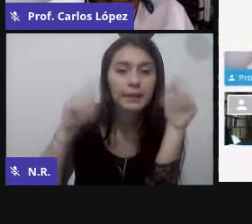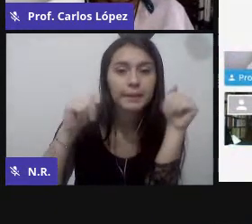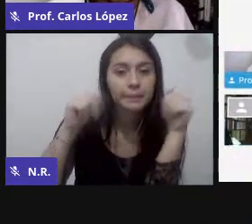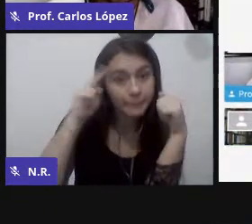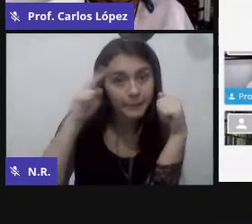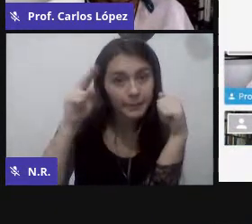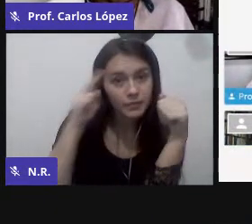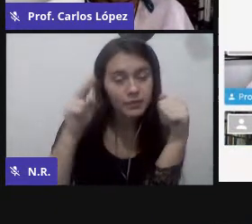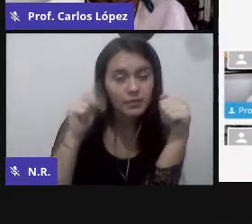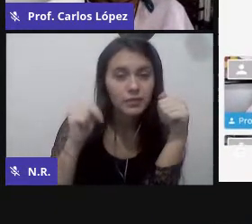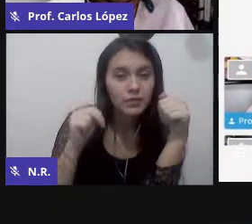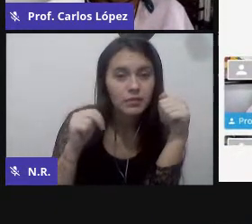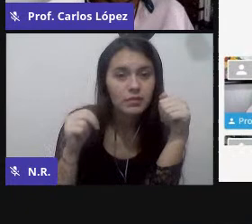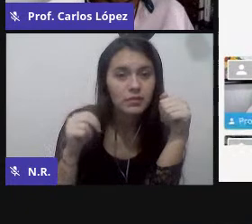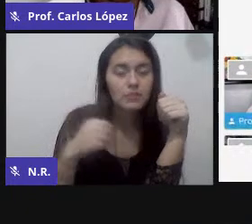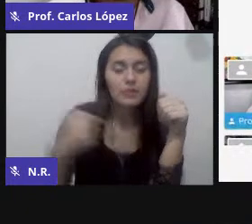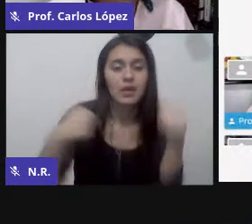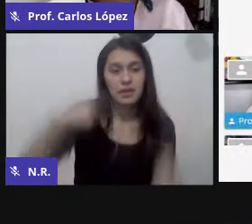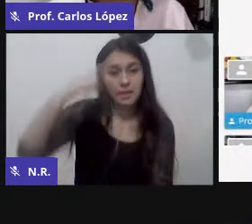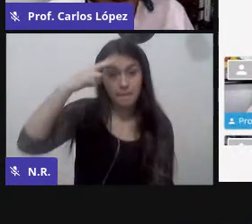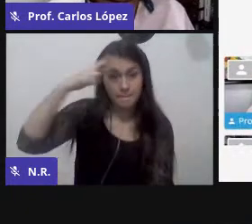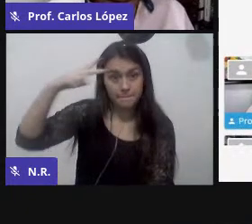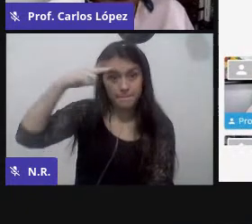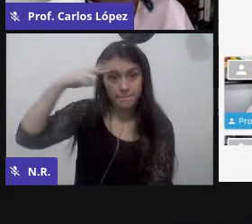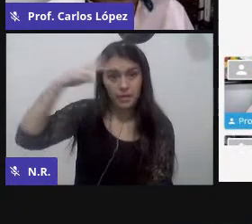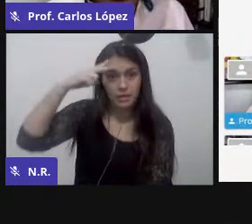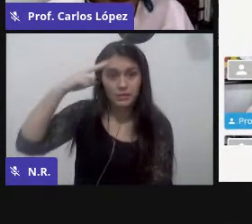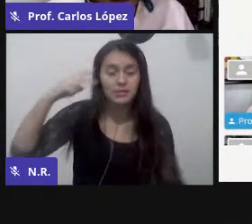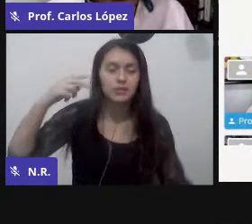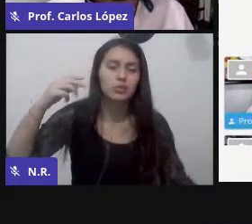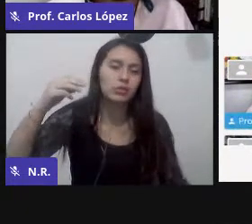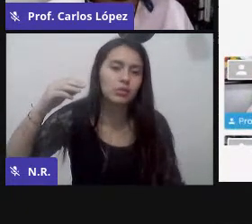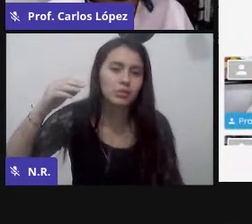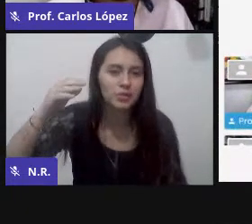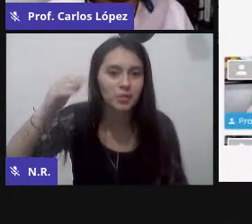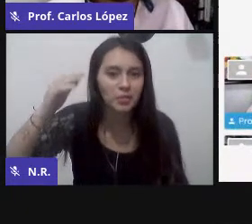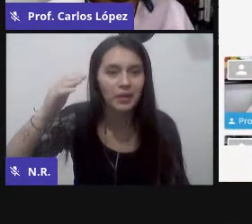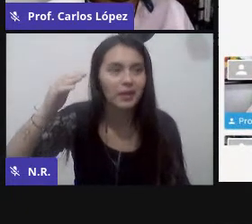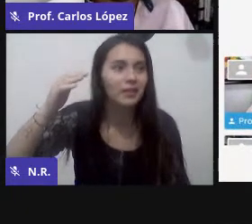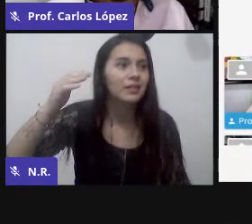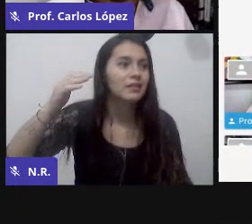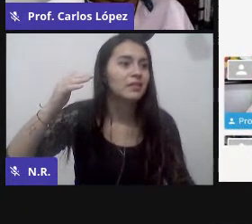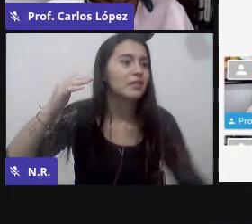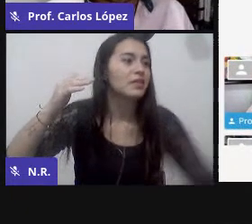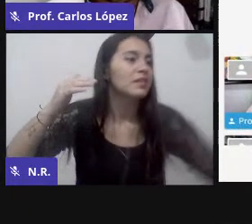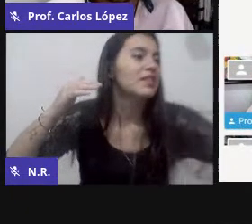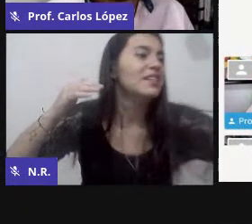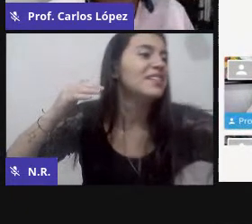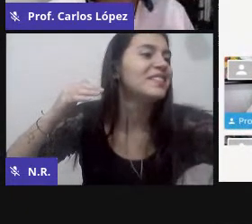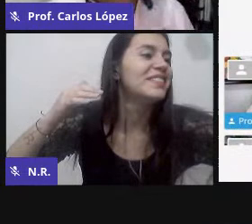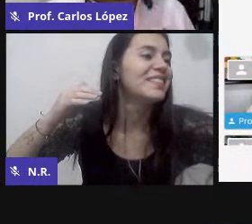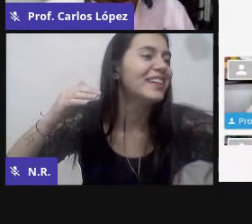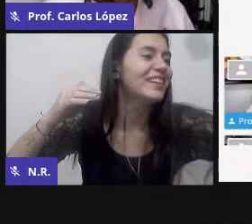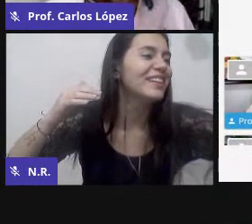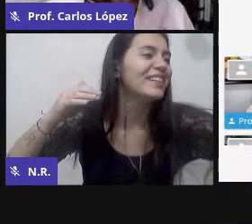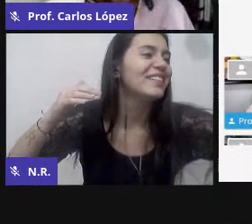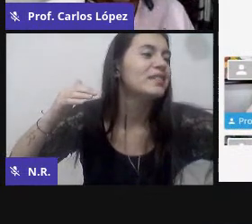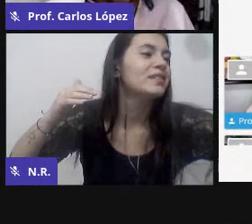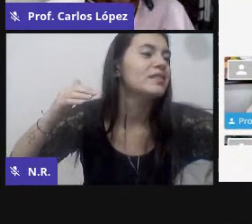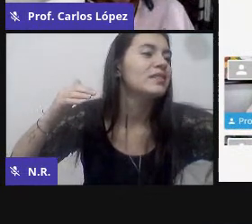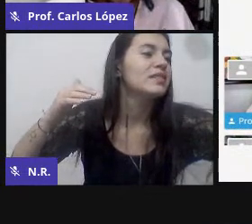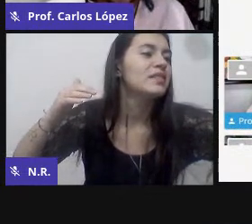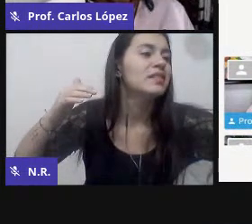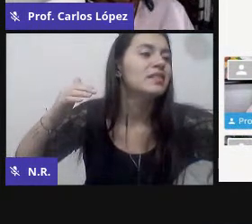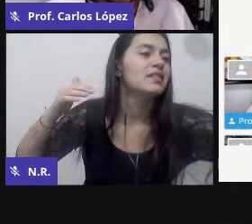De Naucalpan, Estado de México, yo soy de la unidad 152 de la Universidad Pedagógica